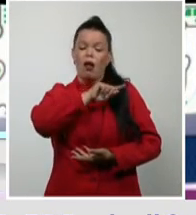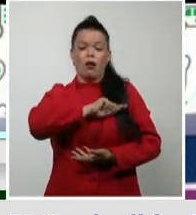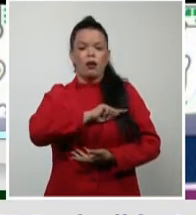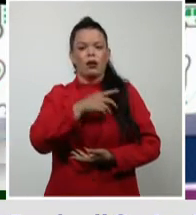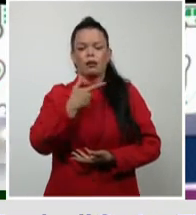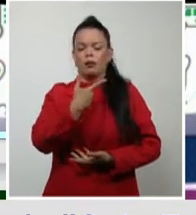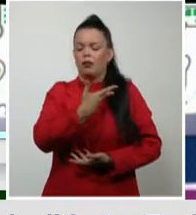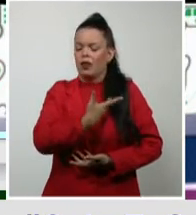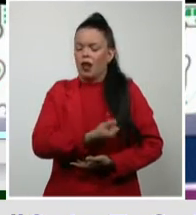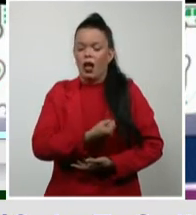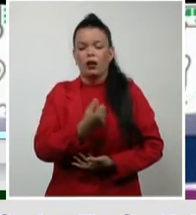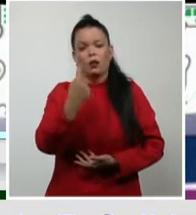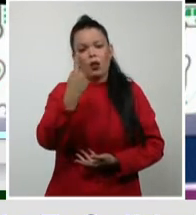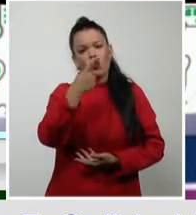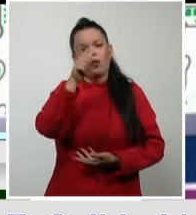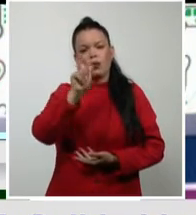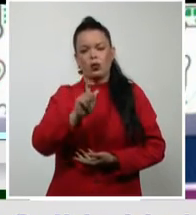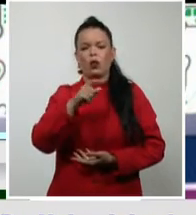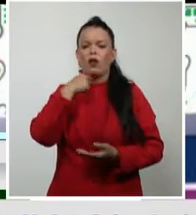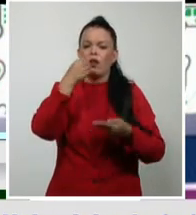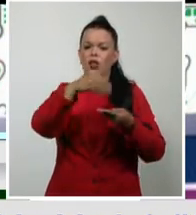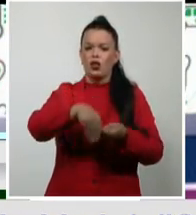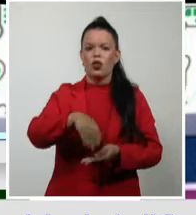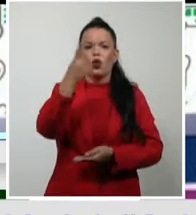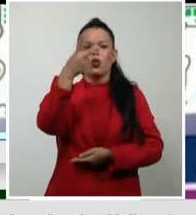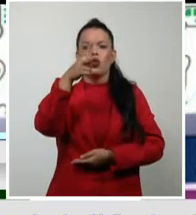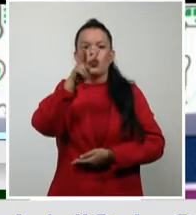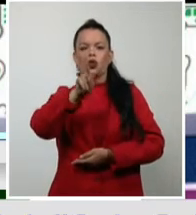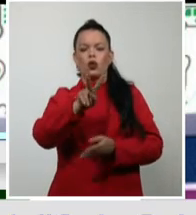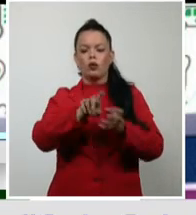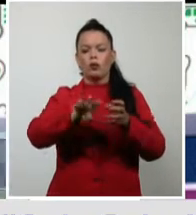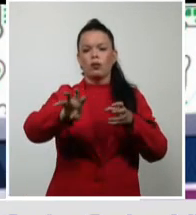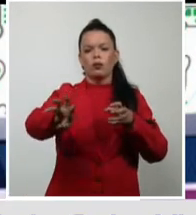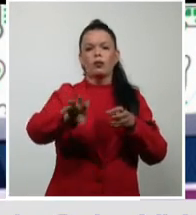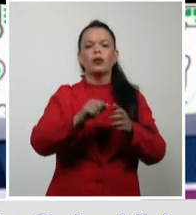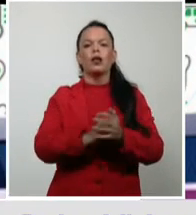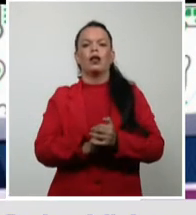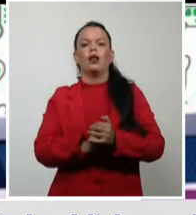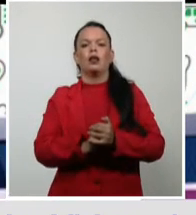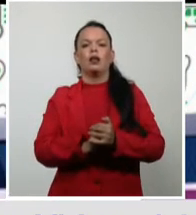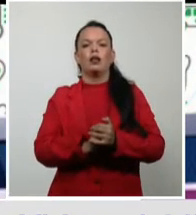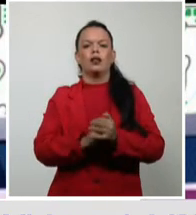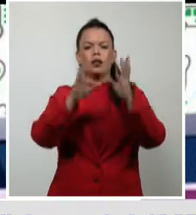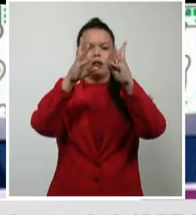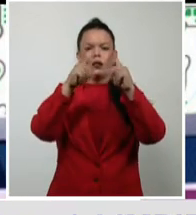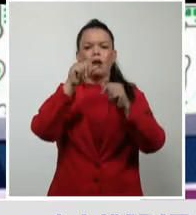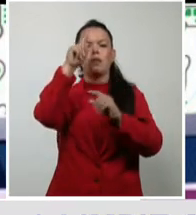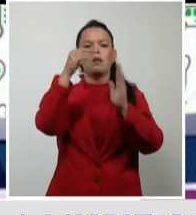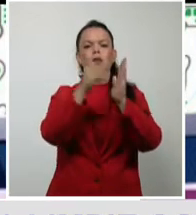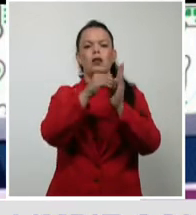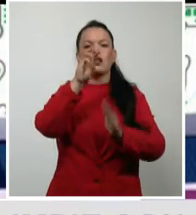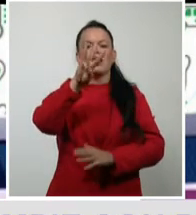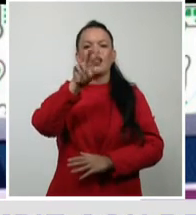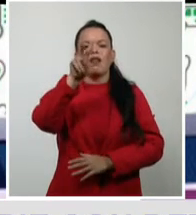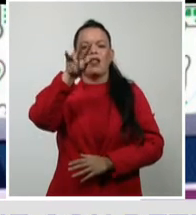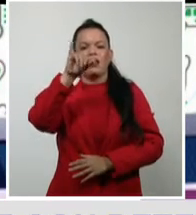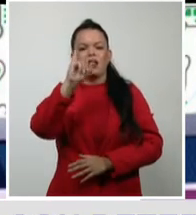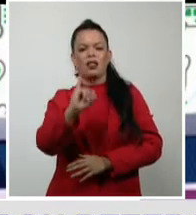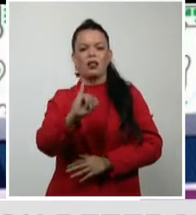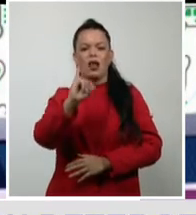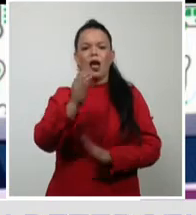nuevo fallecido, 2 evacuados es la cifra que se mantiene, se acumulan 1.326 altas médicas hasta